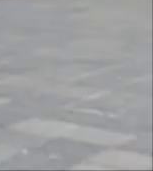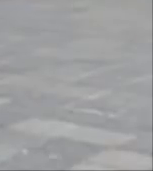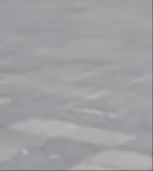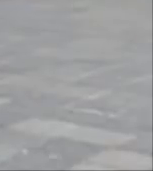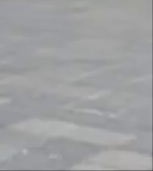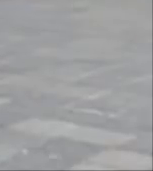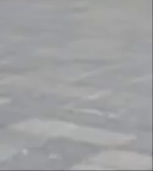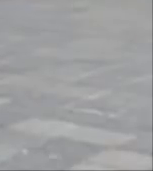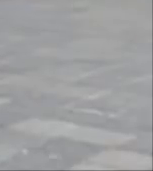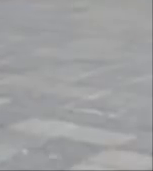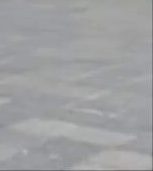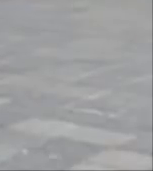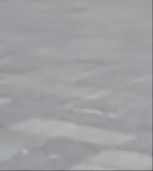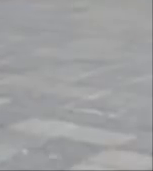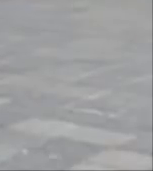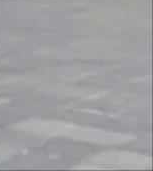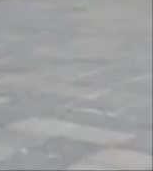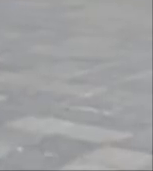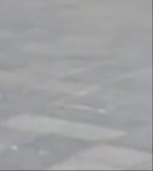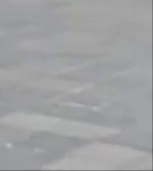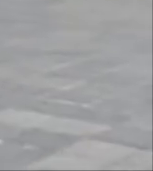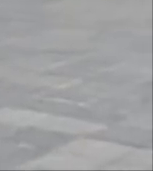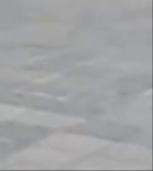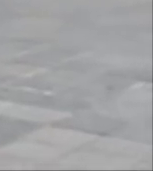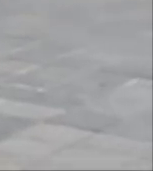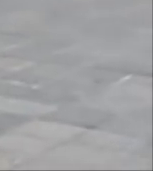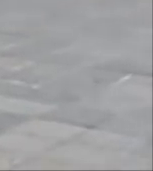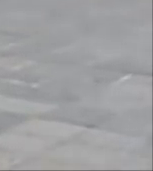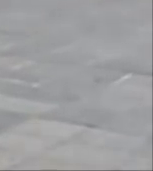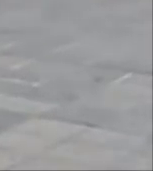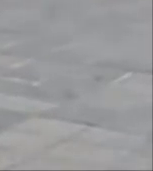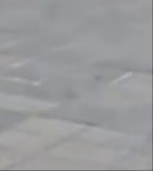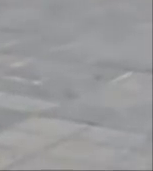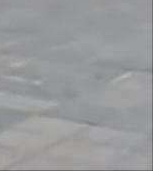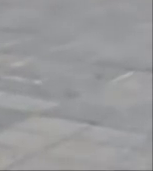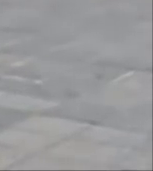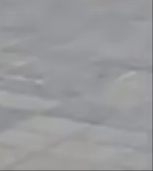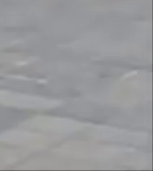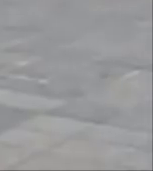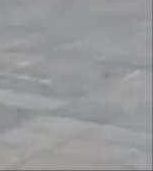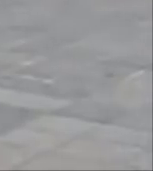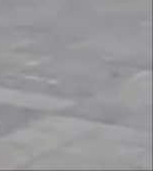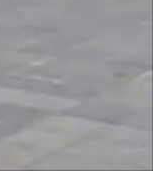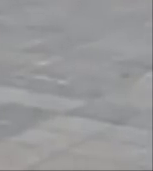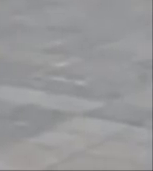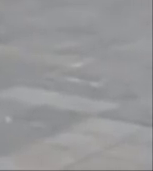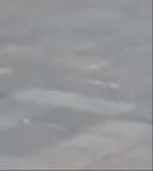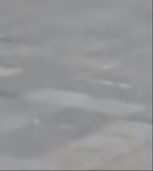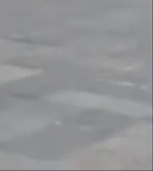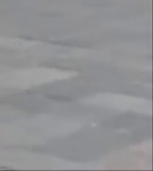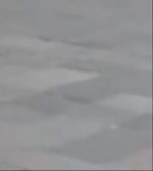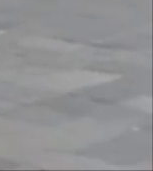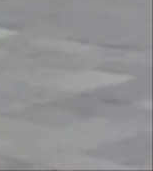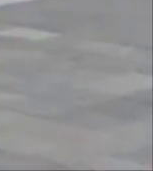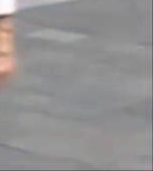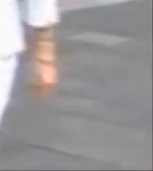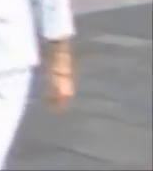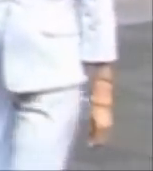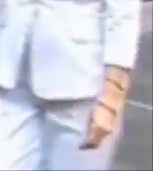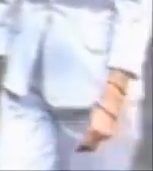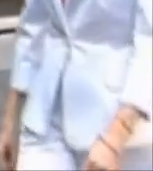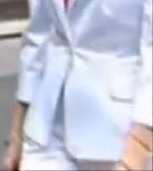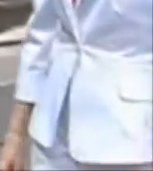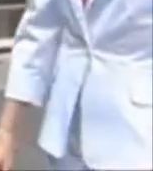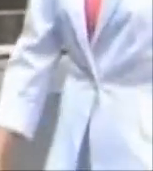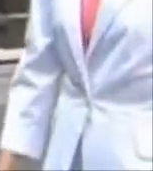Respetable público, se encuentra en este Palacio Nacional el presidente de los Estados Unidos Mexicanos, quien se dirige a la